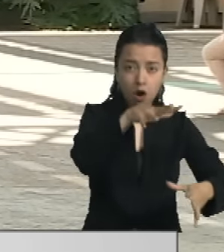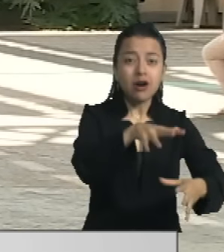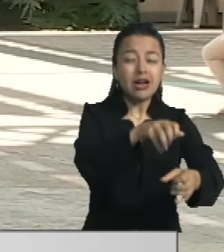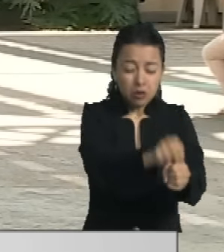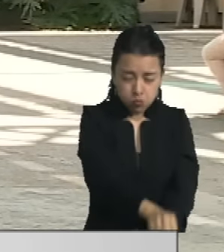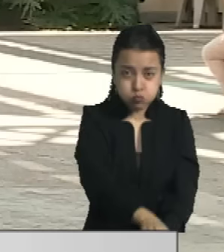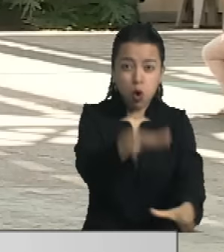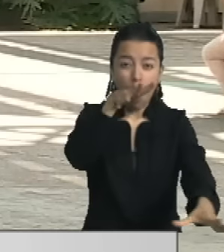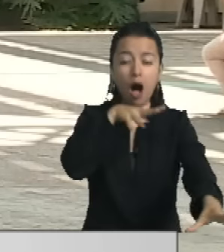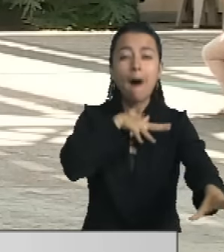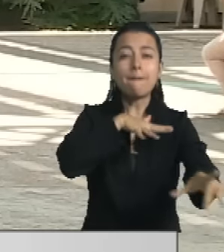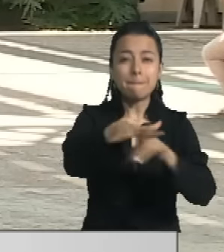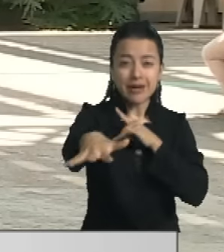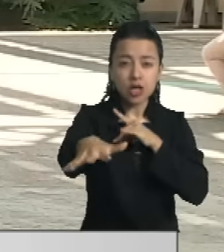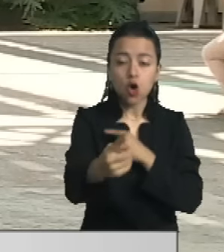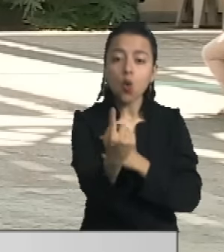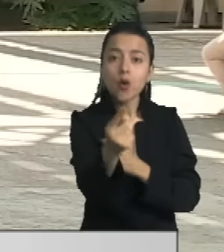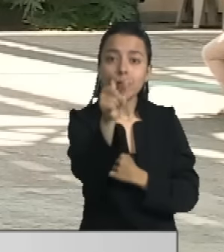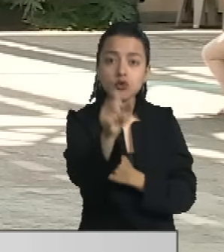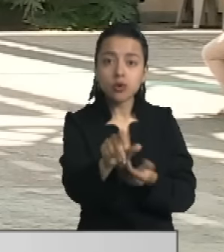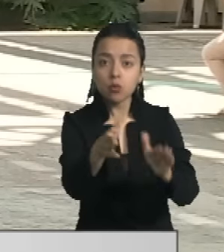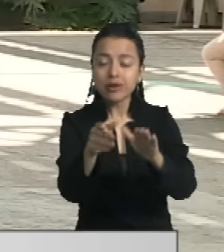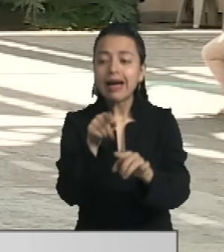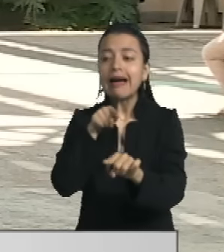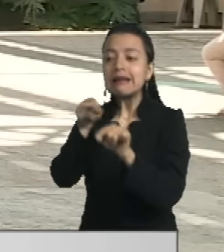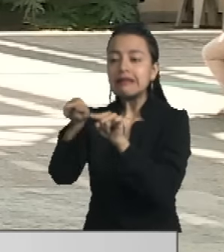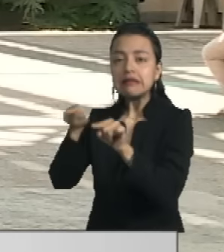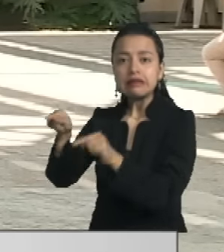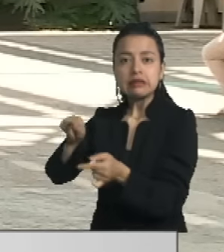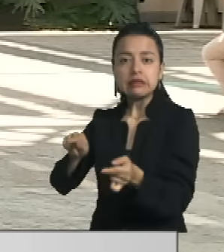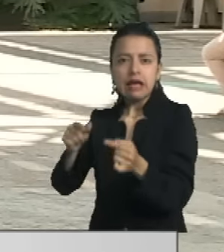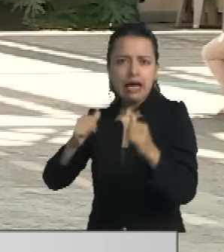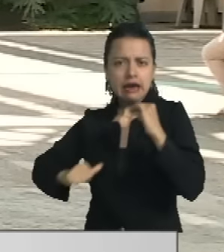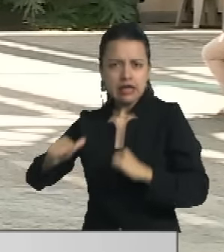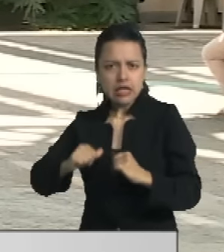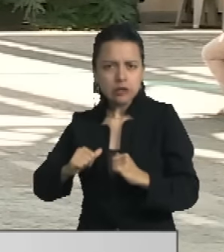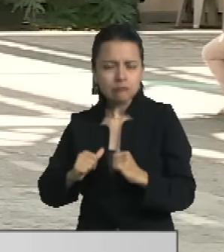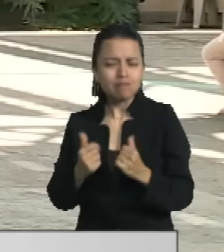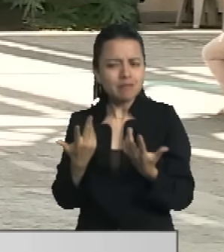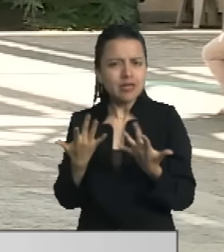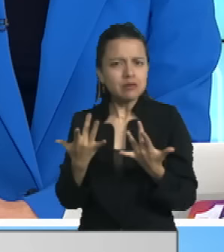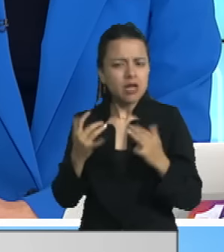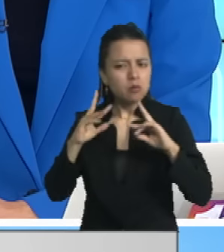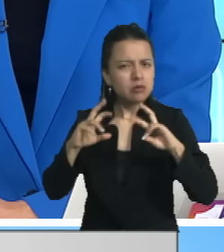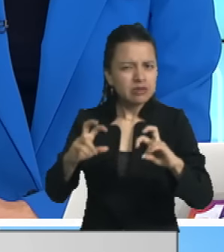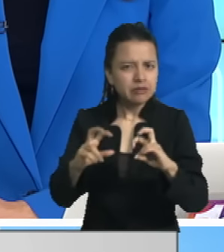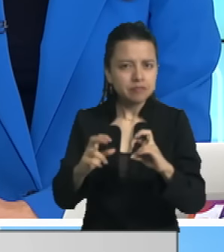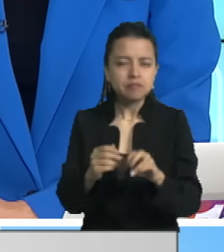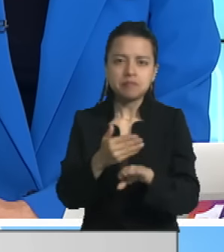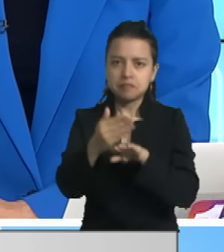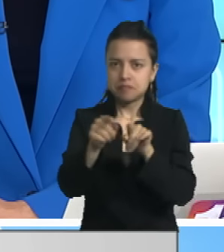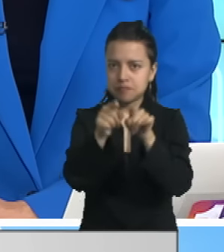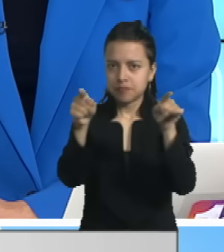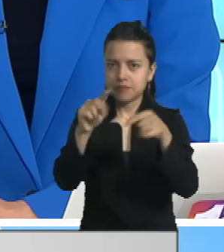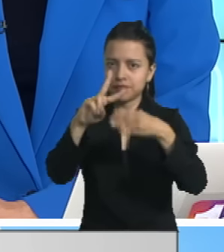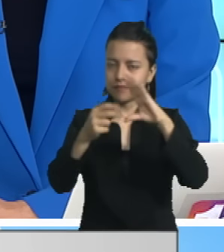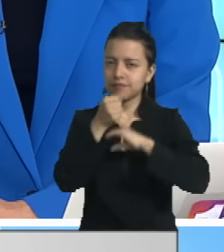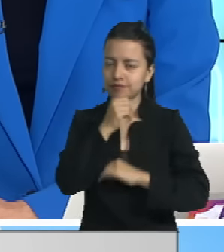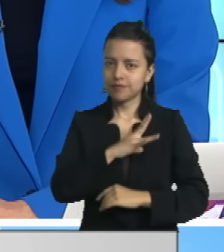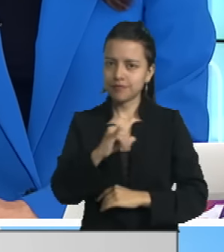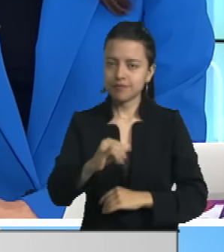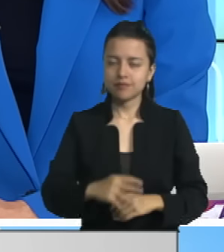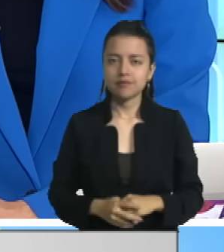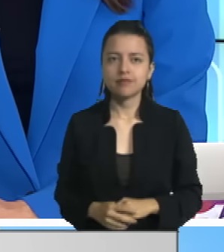hablan de una persona muerta en este sector Esta es una noticia en desarrollo desde Cali informó Valentina Villegas para noti centro 1